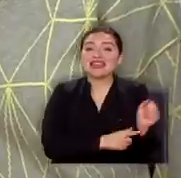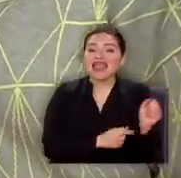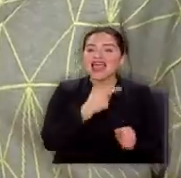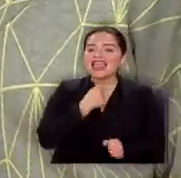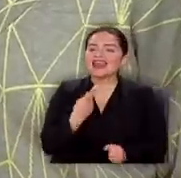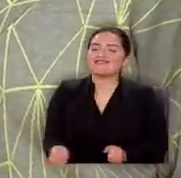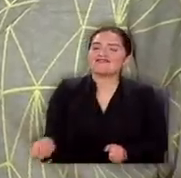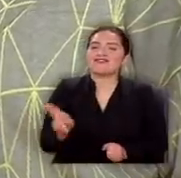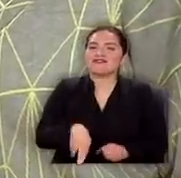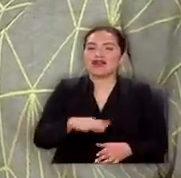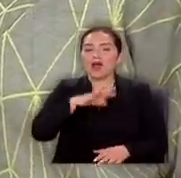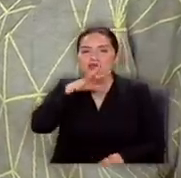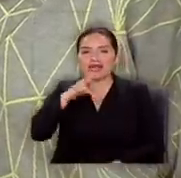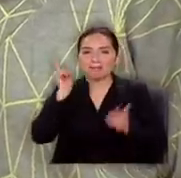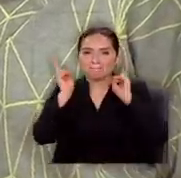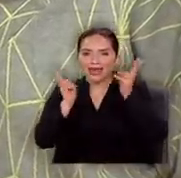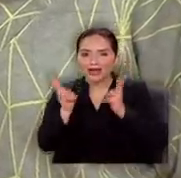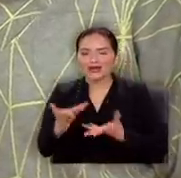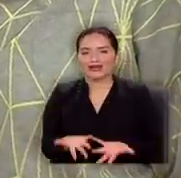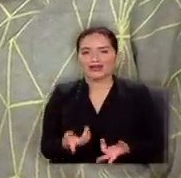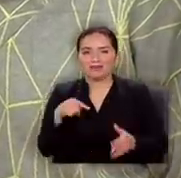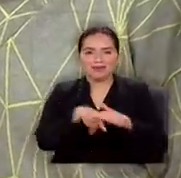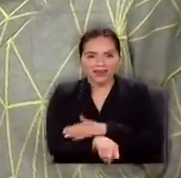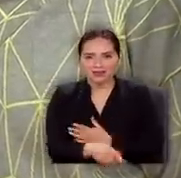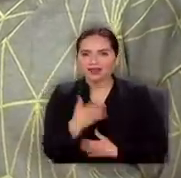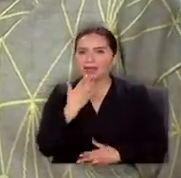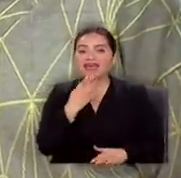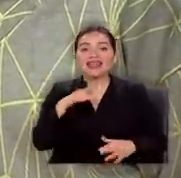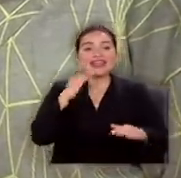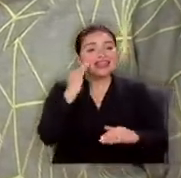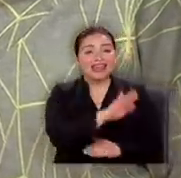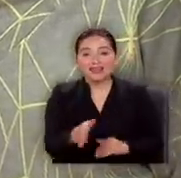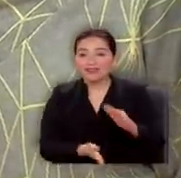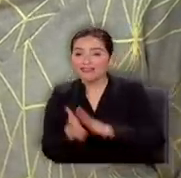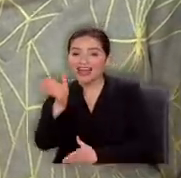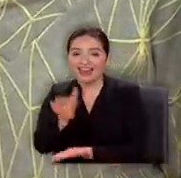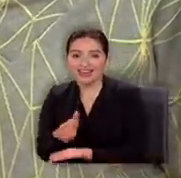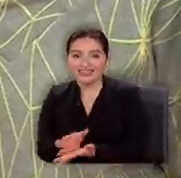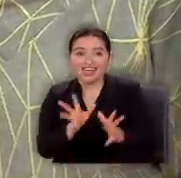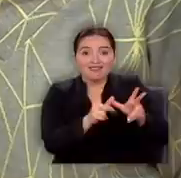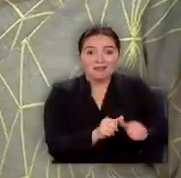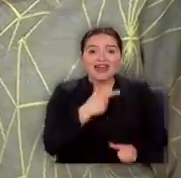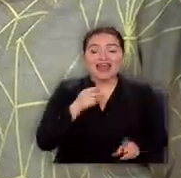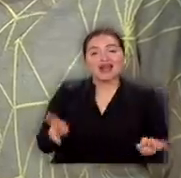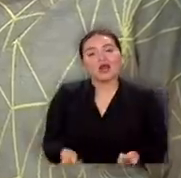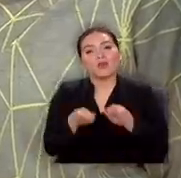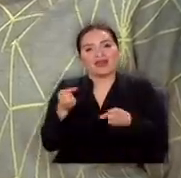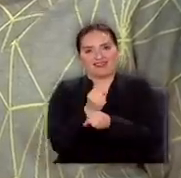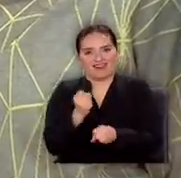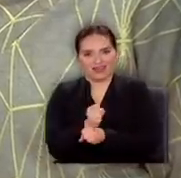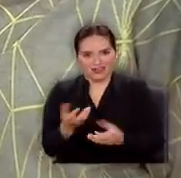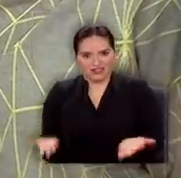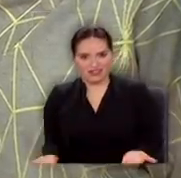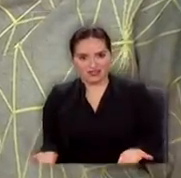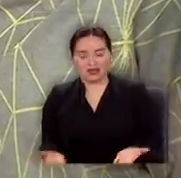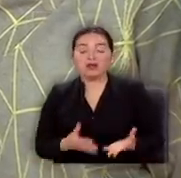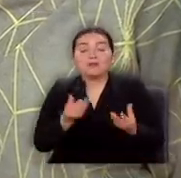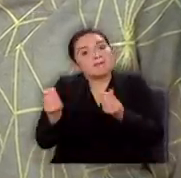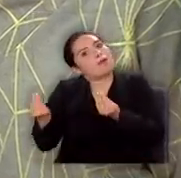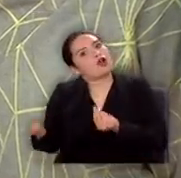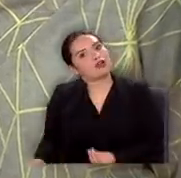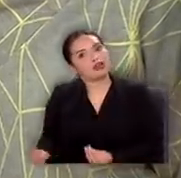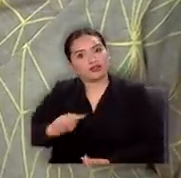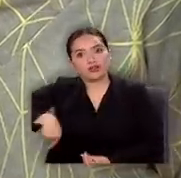el transporte que siempre usaron aquellas familias que quieren tener a sus niños en clase aquellas familias que quieren recuperar sus fuentes laborales por lo tanto